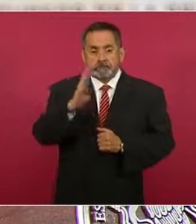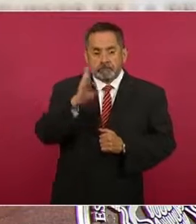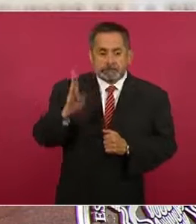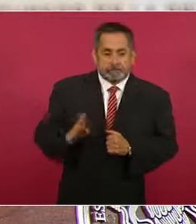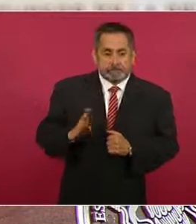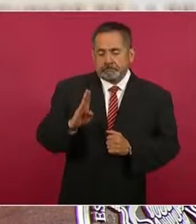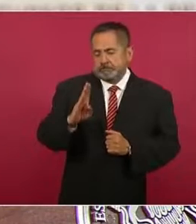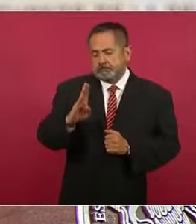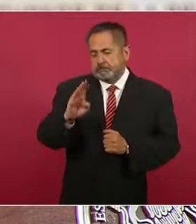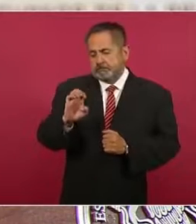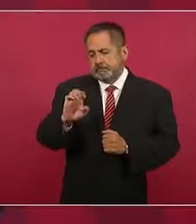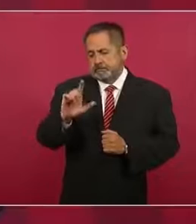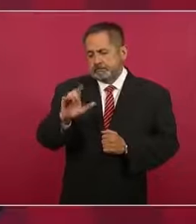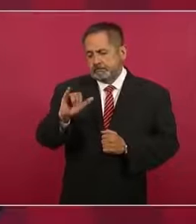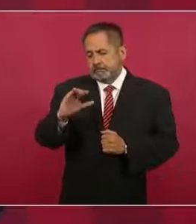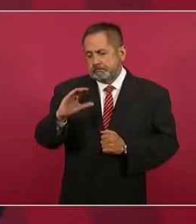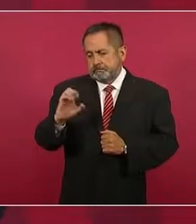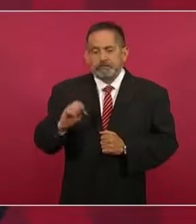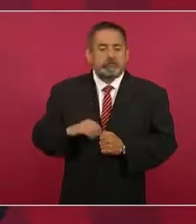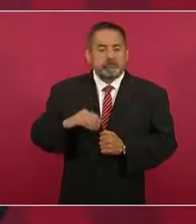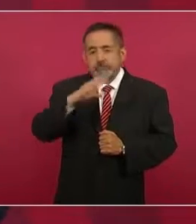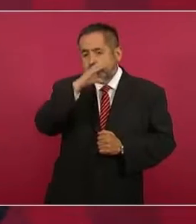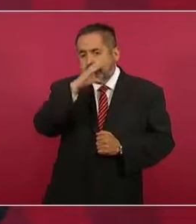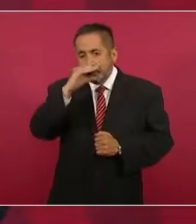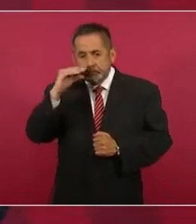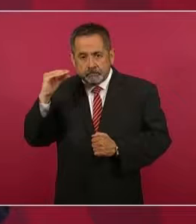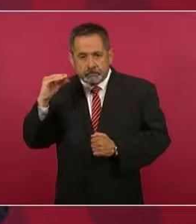Belice, de Cuba,